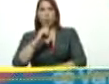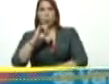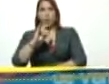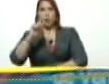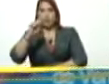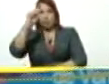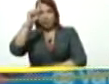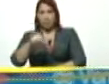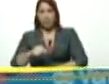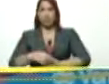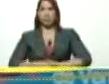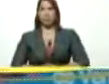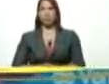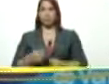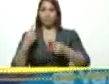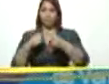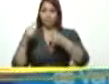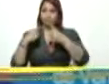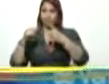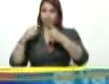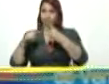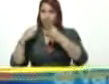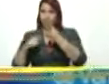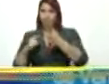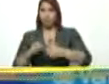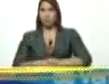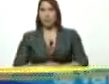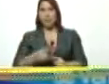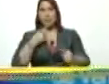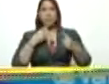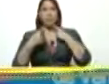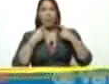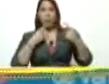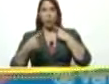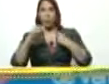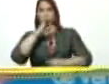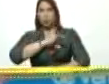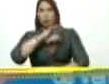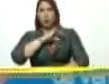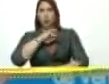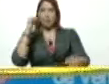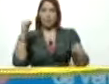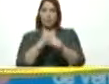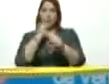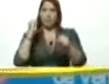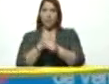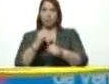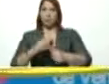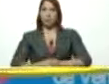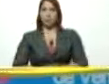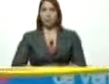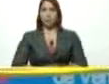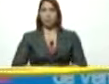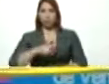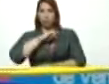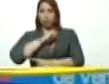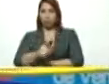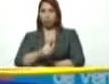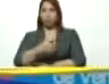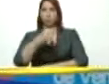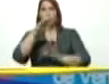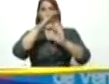José Ramón Rivero, en diálogo social y laboral, como manda la